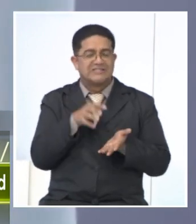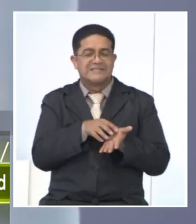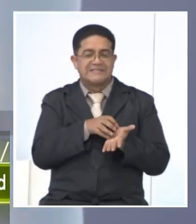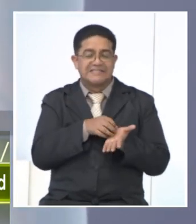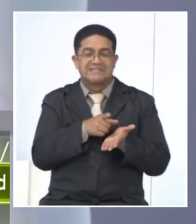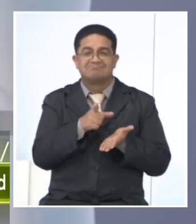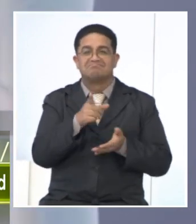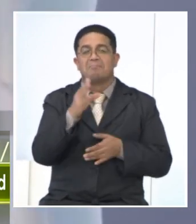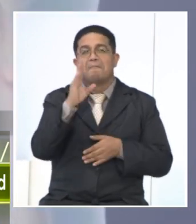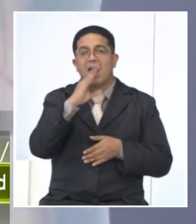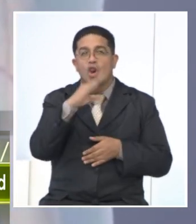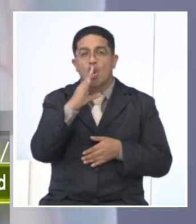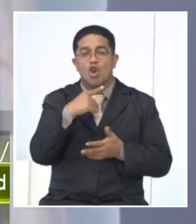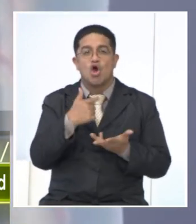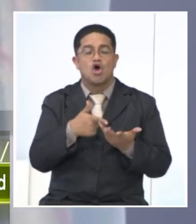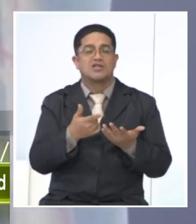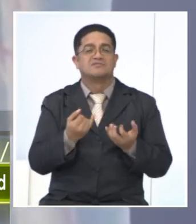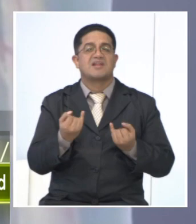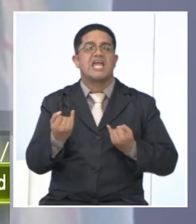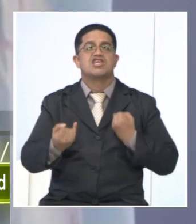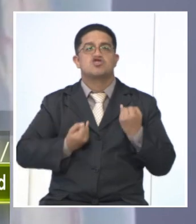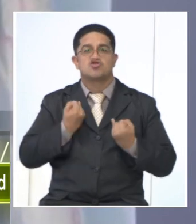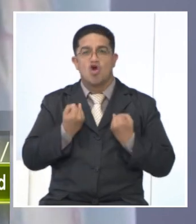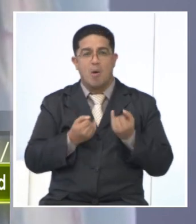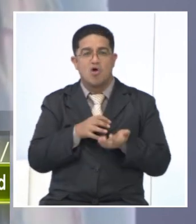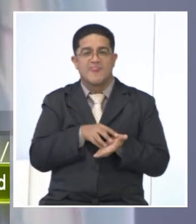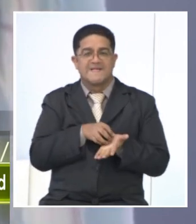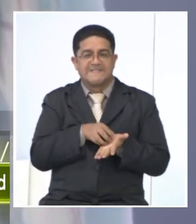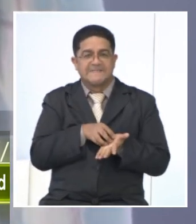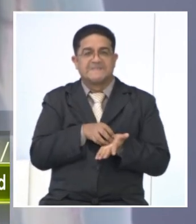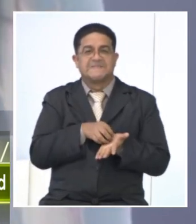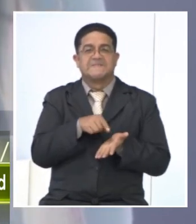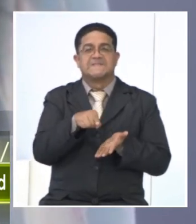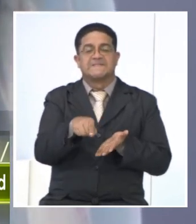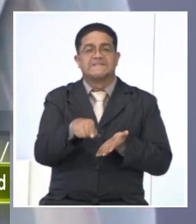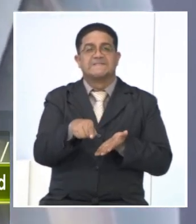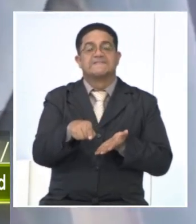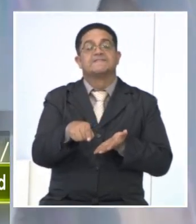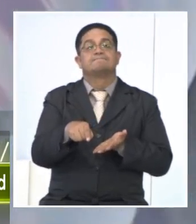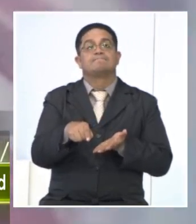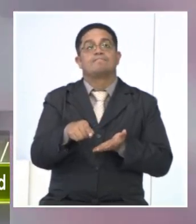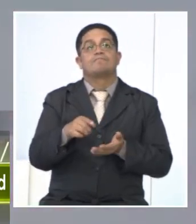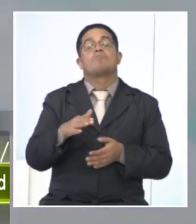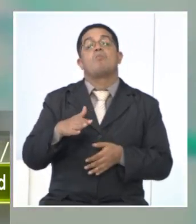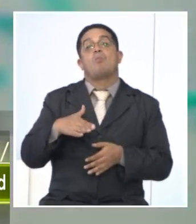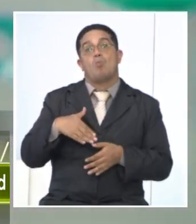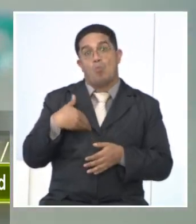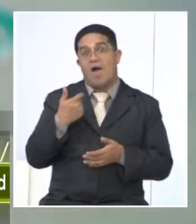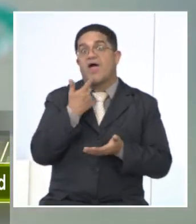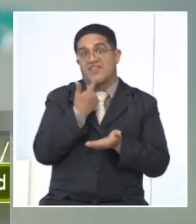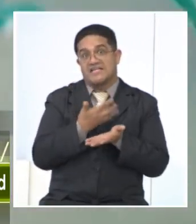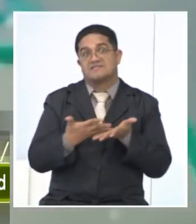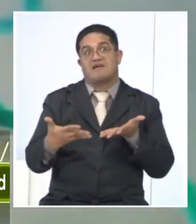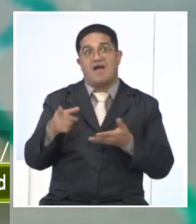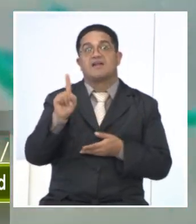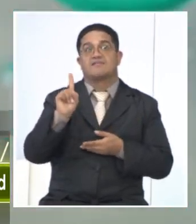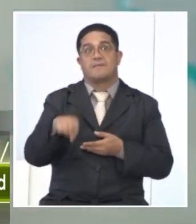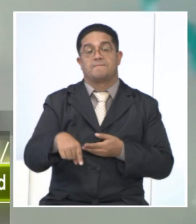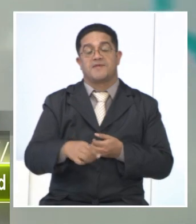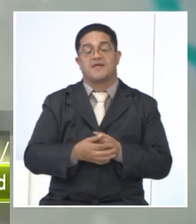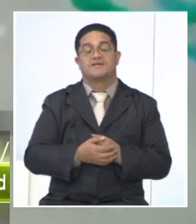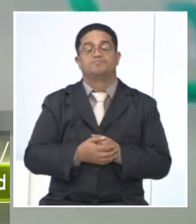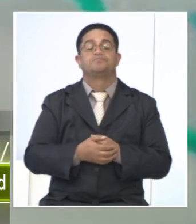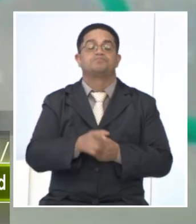olor, incómodas por la picazón, el prurito que tienen los genitales, puede haber hasta sangramiento, y